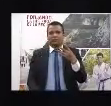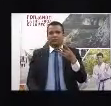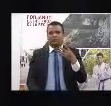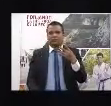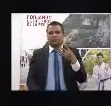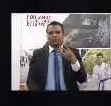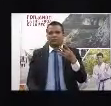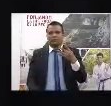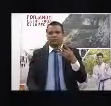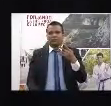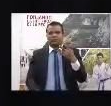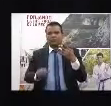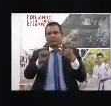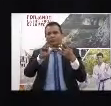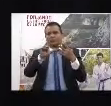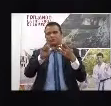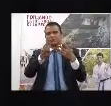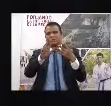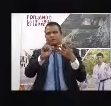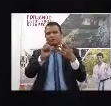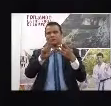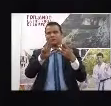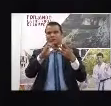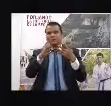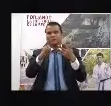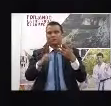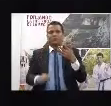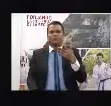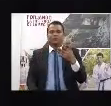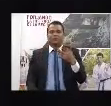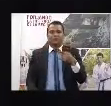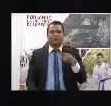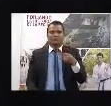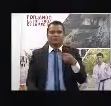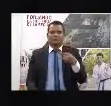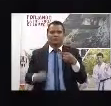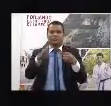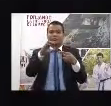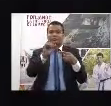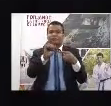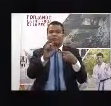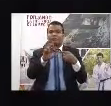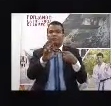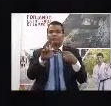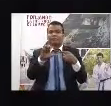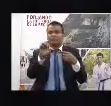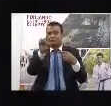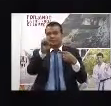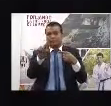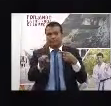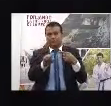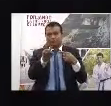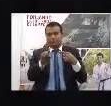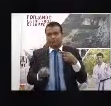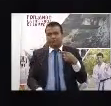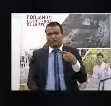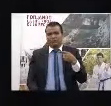Campo. Álvaro Hernán Libreros Franco. Carlos Felipe Marmolejo